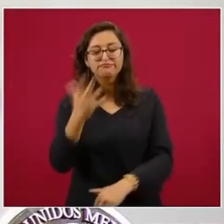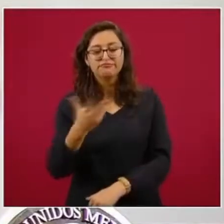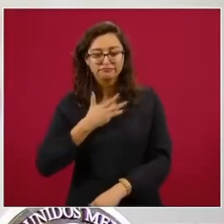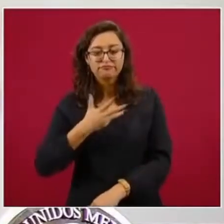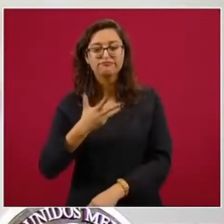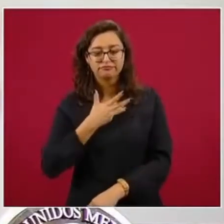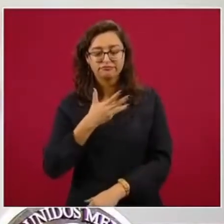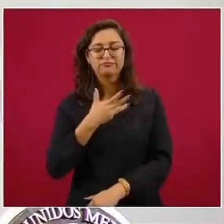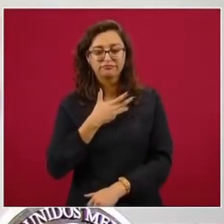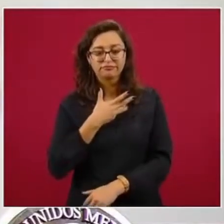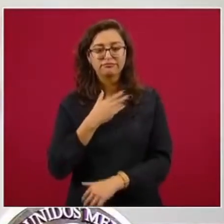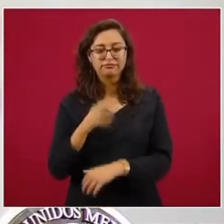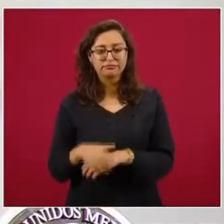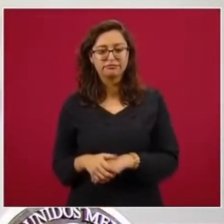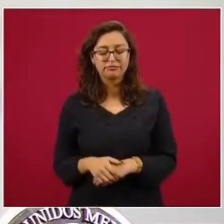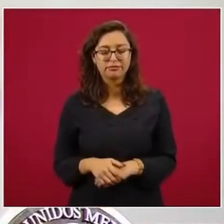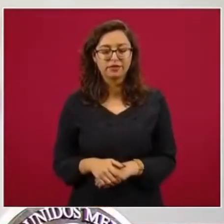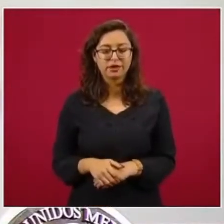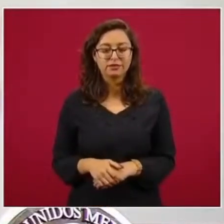sí es